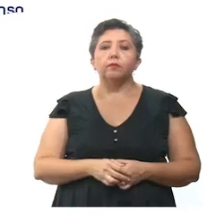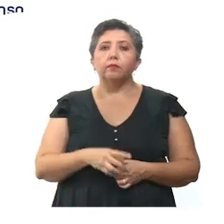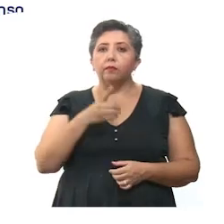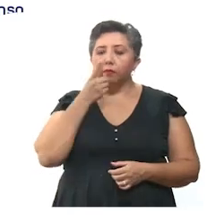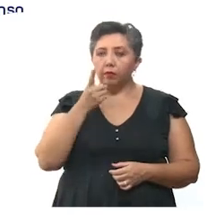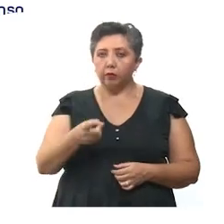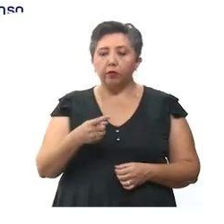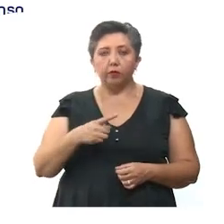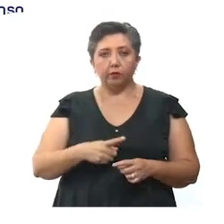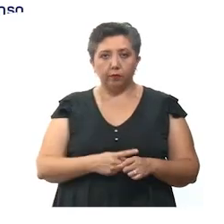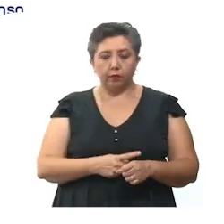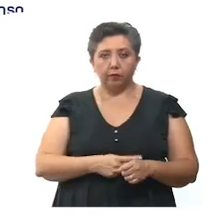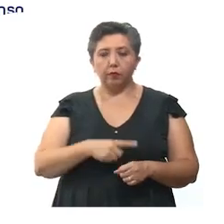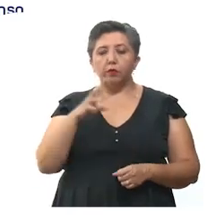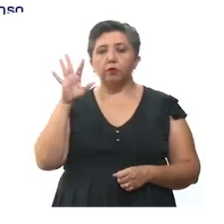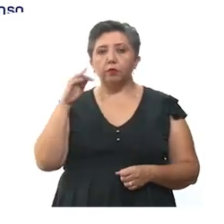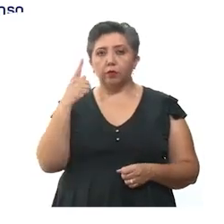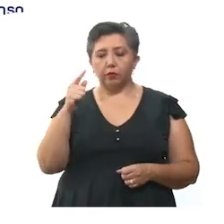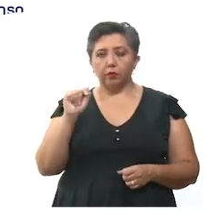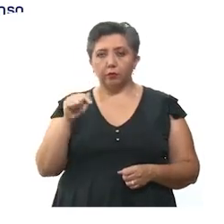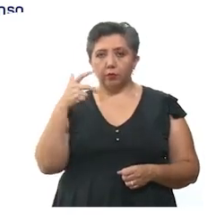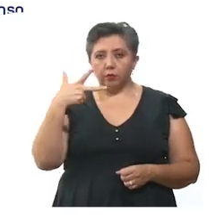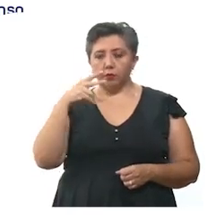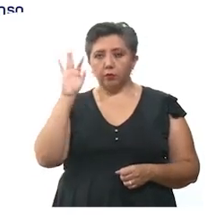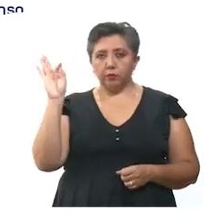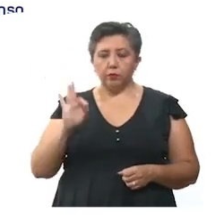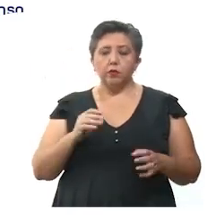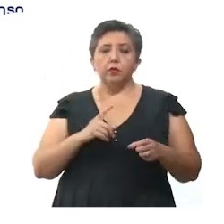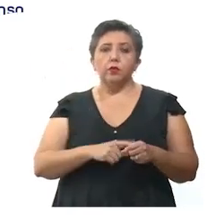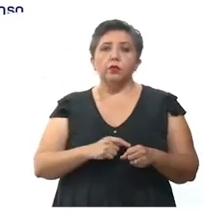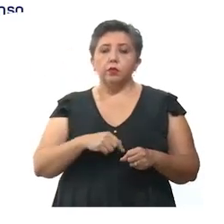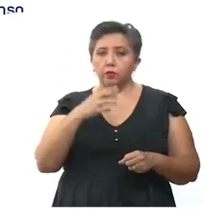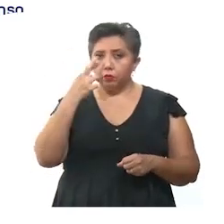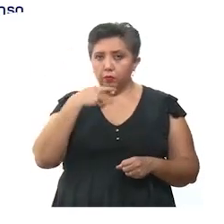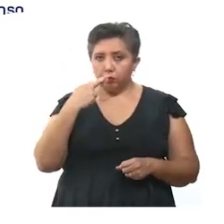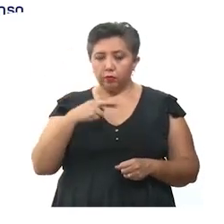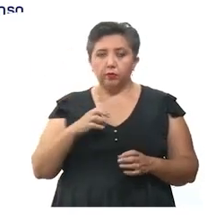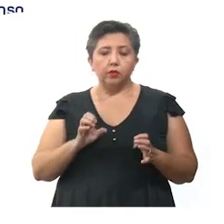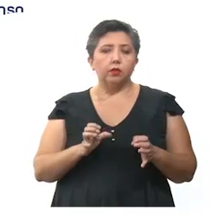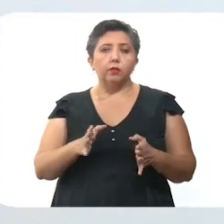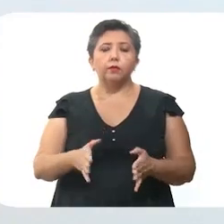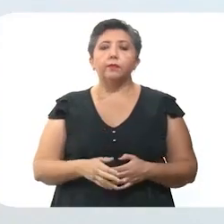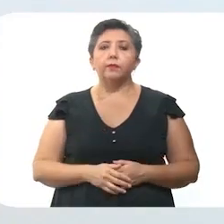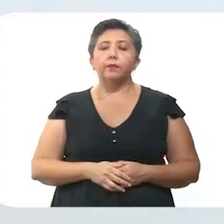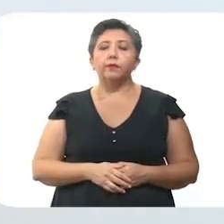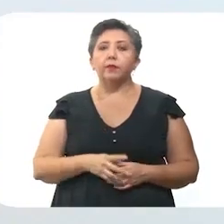La positividad de los casos es de 41.8%, está en color rojo y estable.